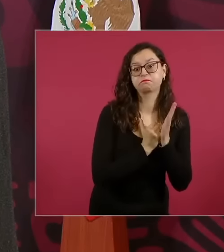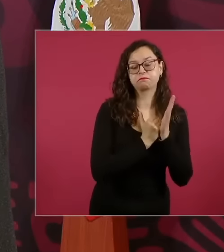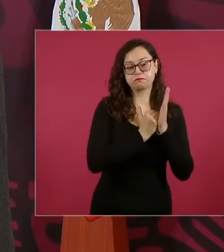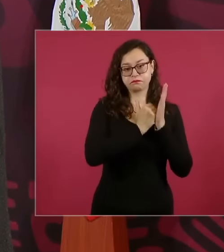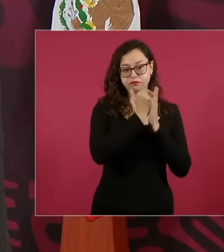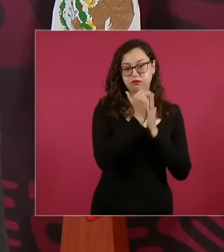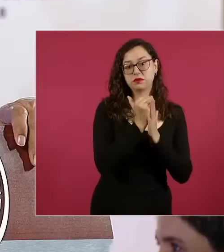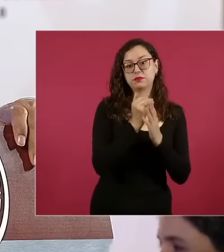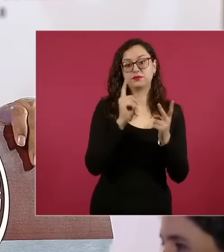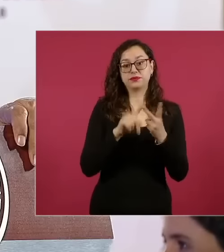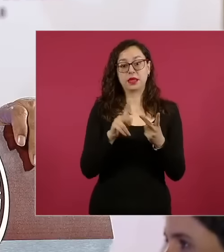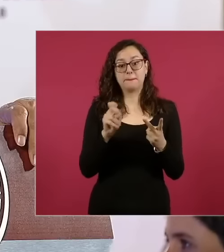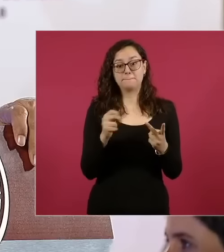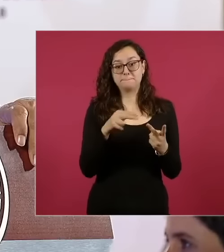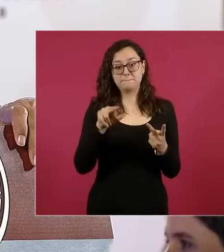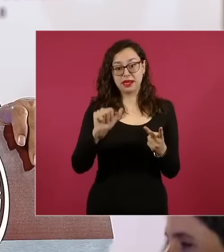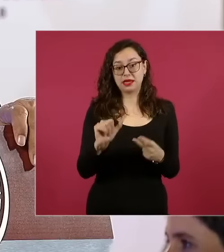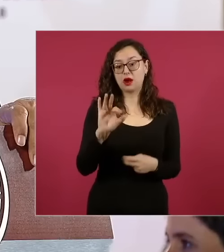Con Peña,